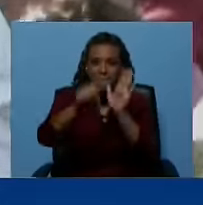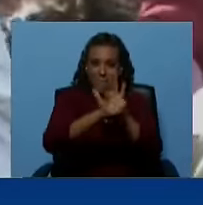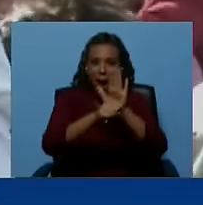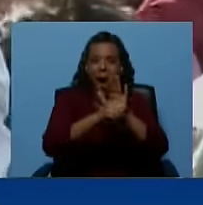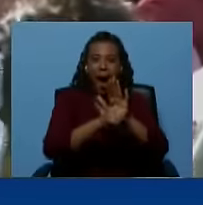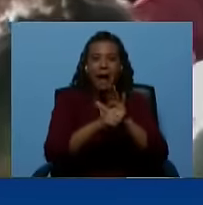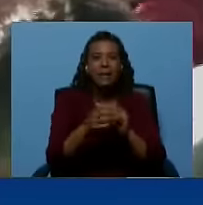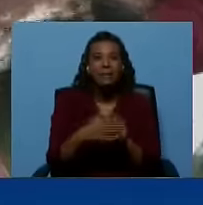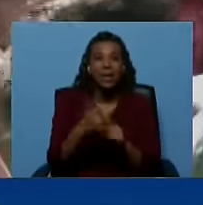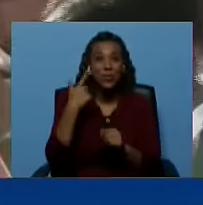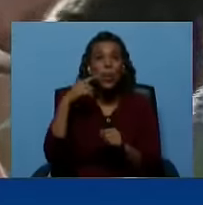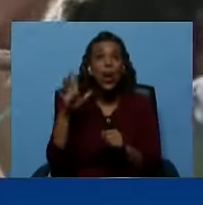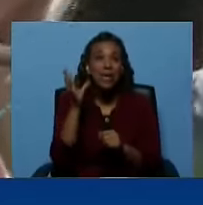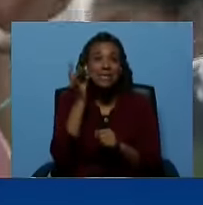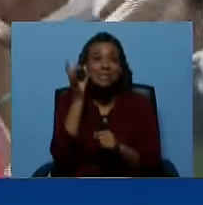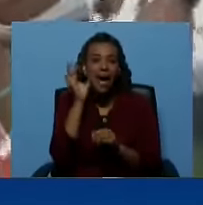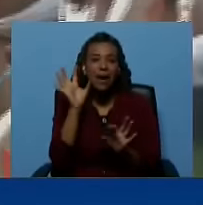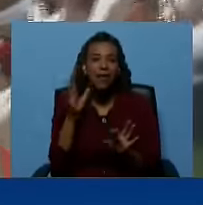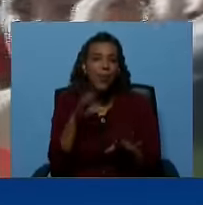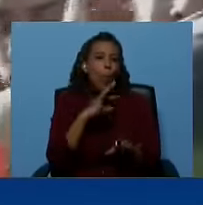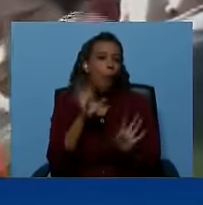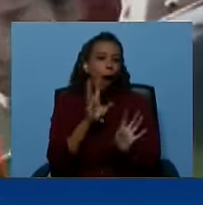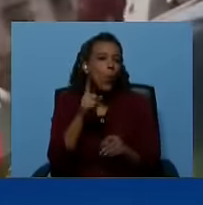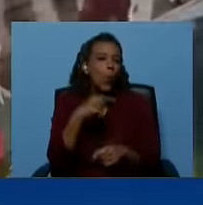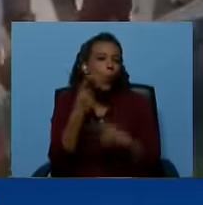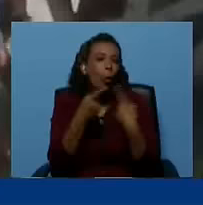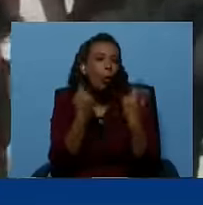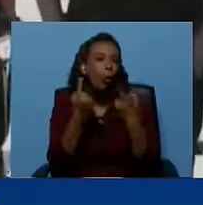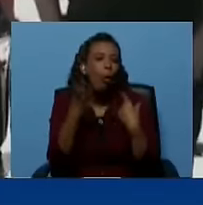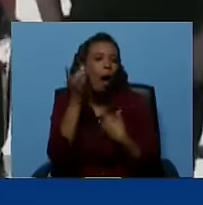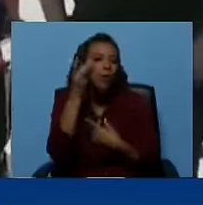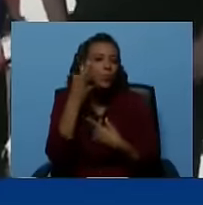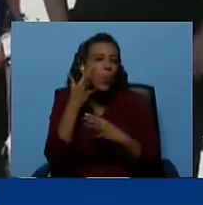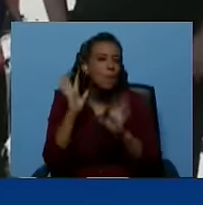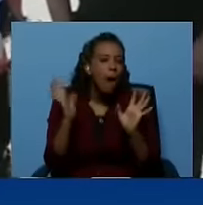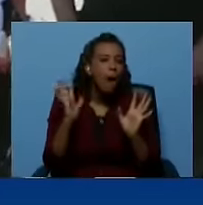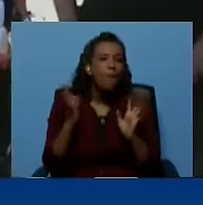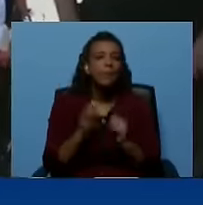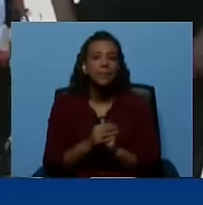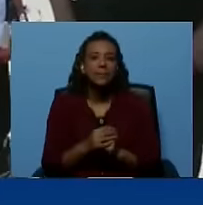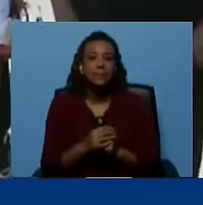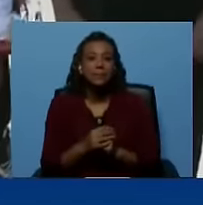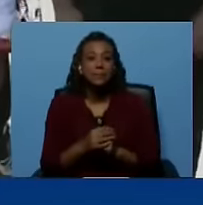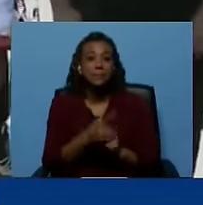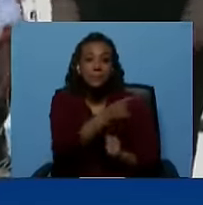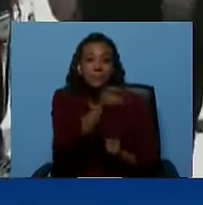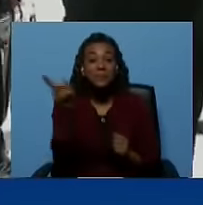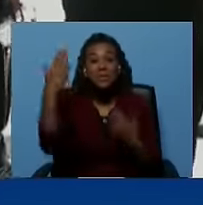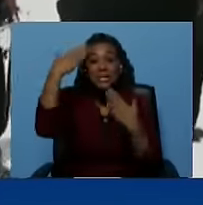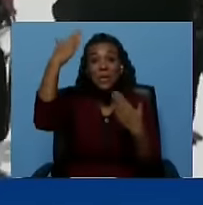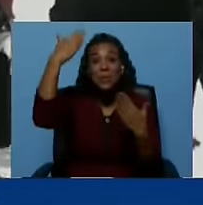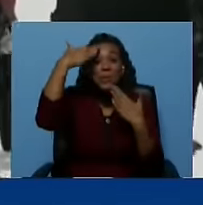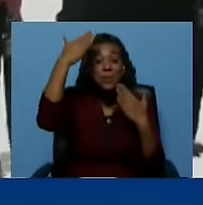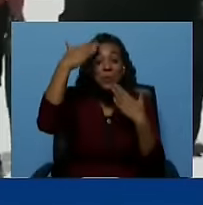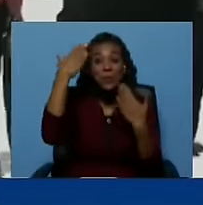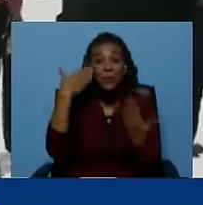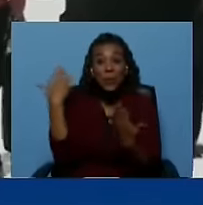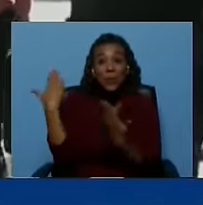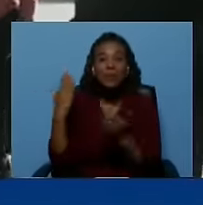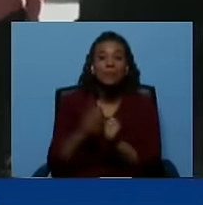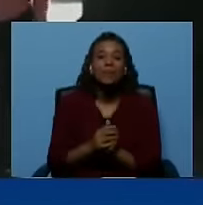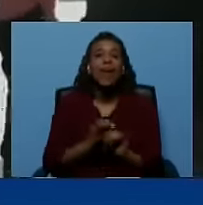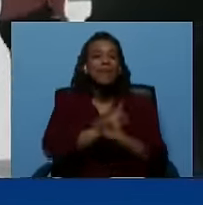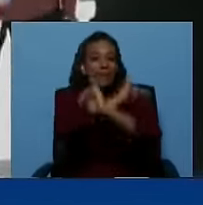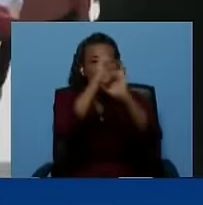azula el café sale como azul Mira verdad silita es café dale un saludo aquí a la gente silita bueno